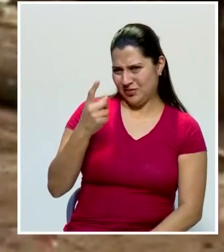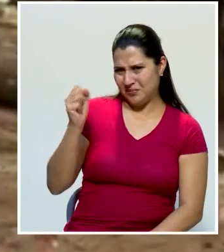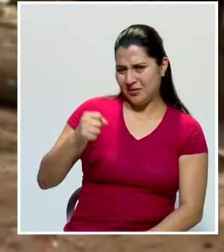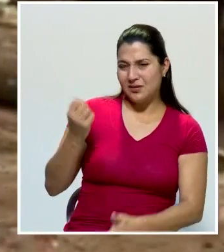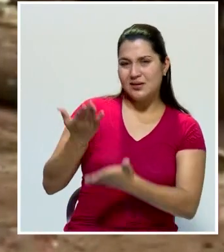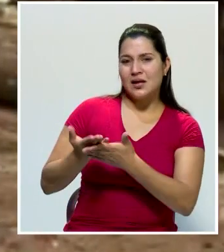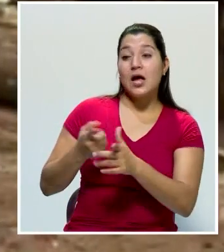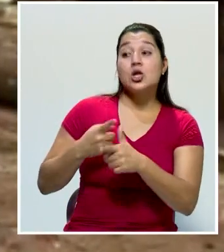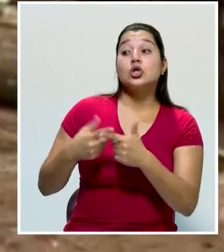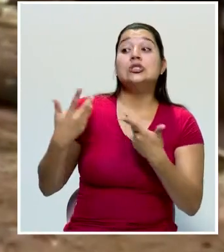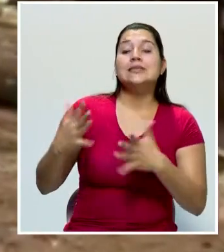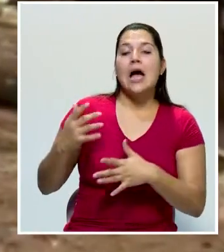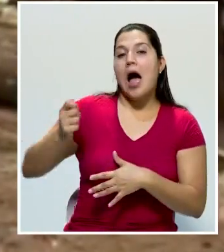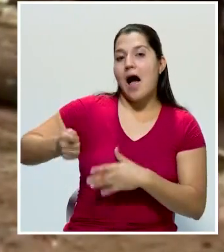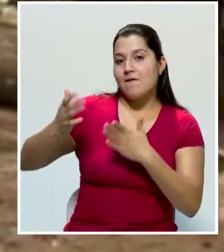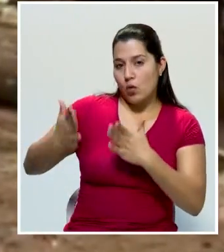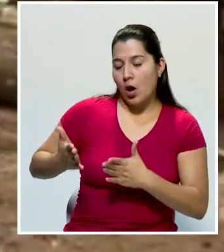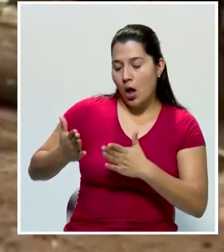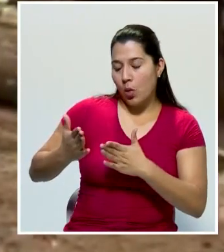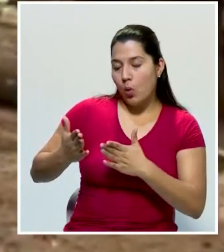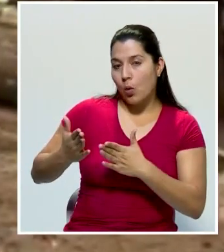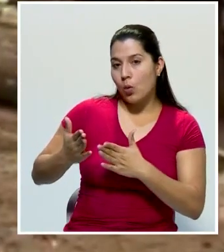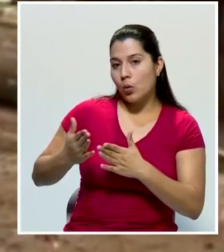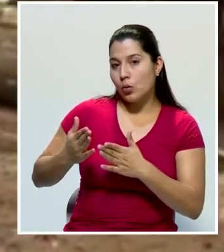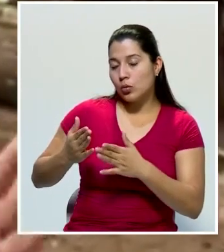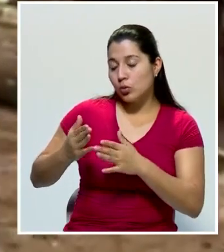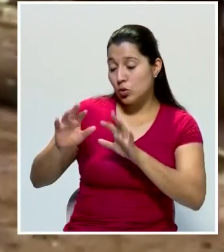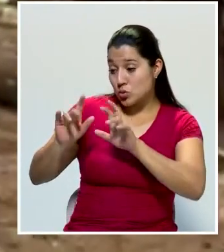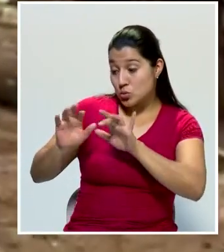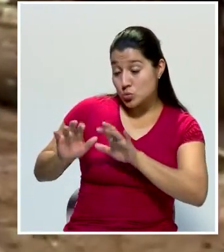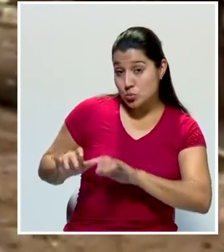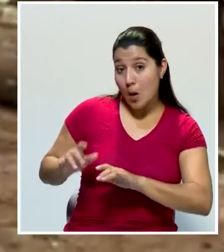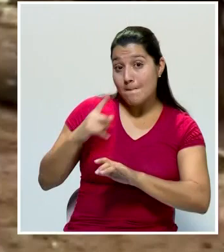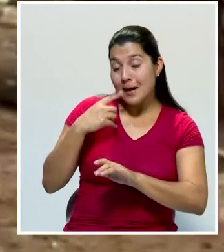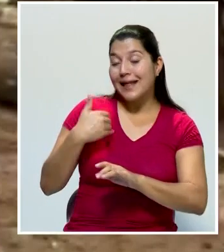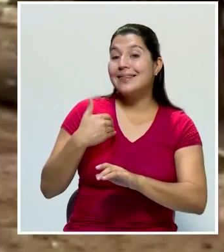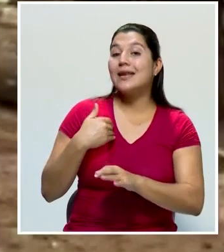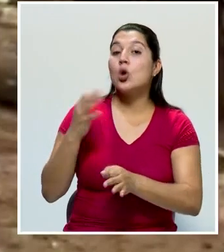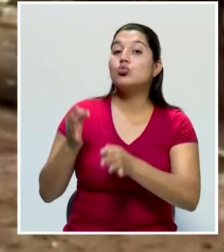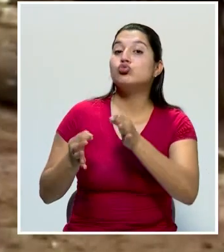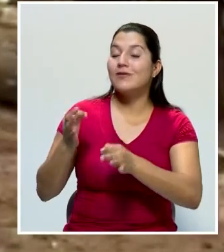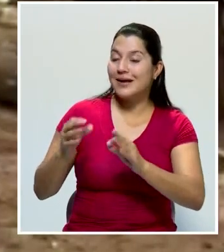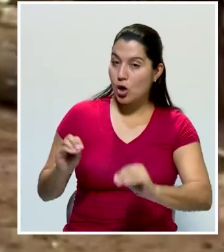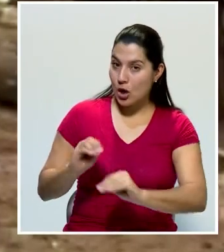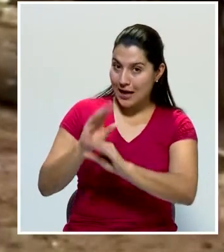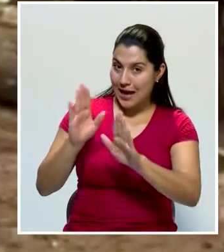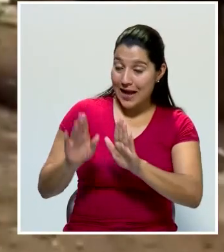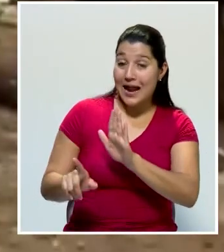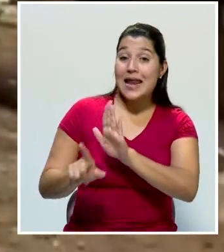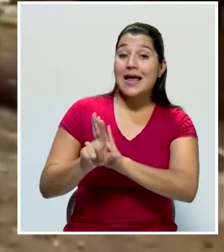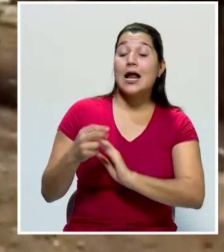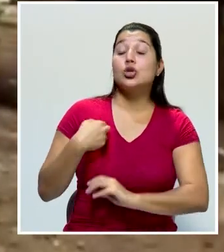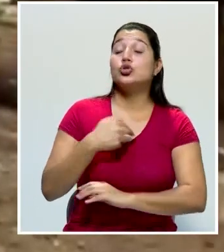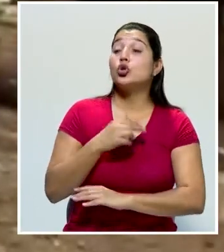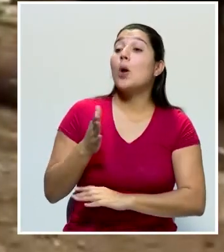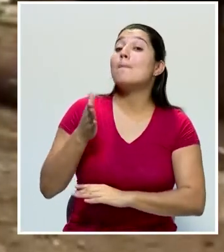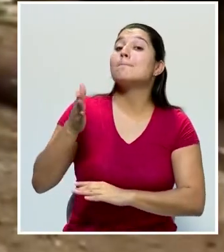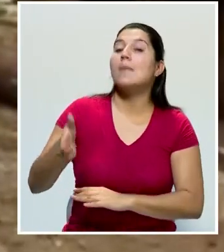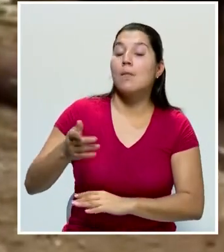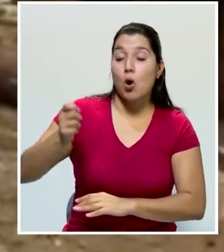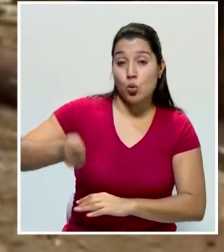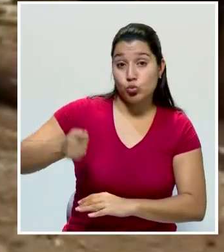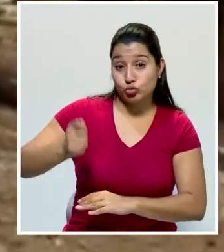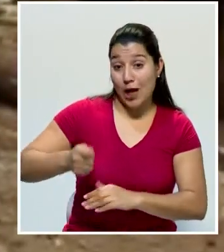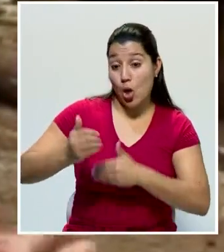respectiva alegato de datos para, con un fundamento claro, legal, vamos a ir al juzgado contencioso administrativo para que